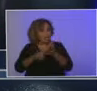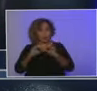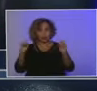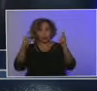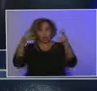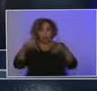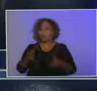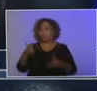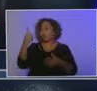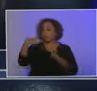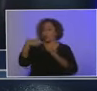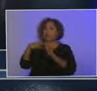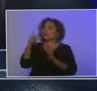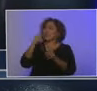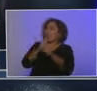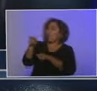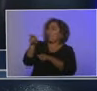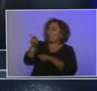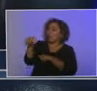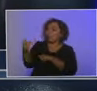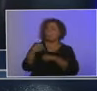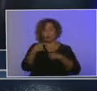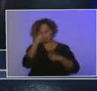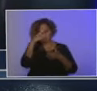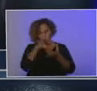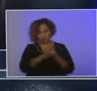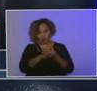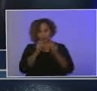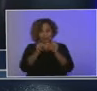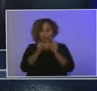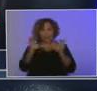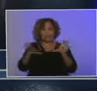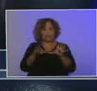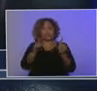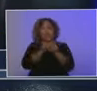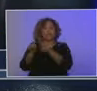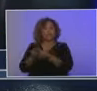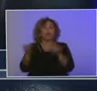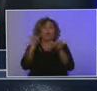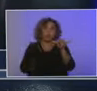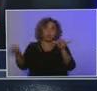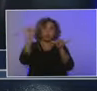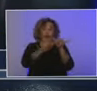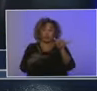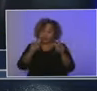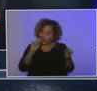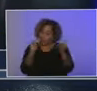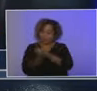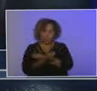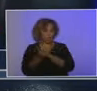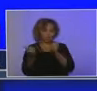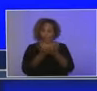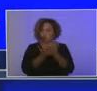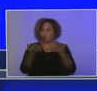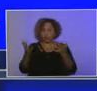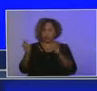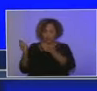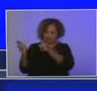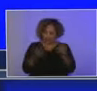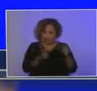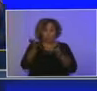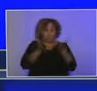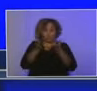Togar Nace. ¿Quién tiene la culpa? Yo creo que el seguir haciendo las cosas igual. Aquí hay que hacer ya las cosas diferentes. ¿Cómo? Hay que descentralizar este tipo